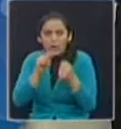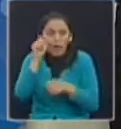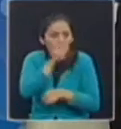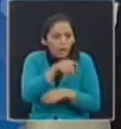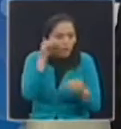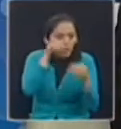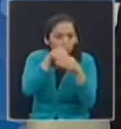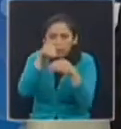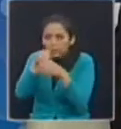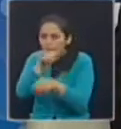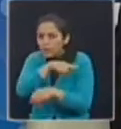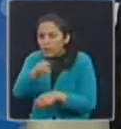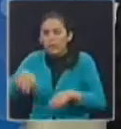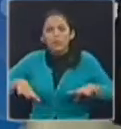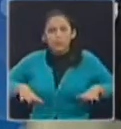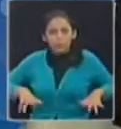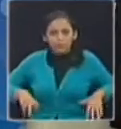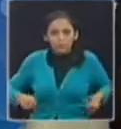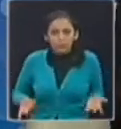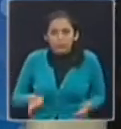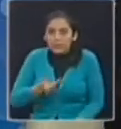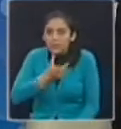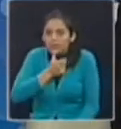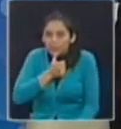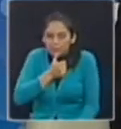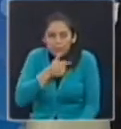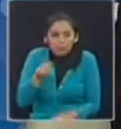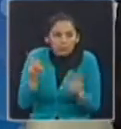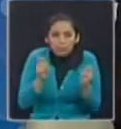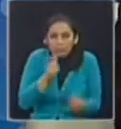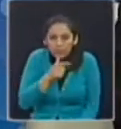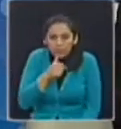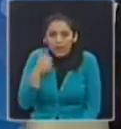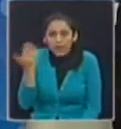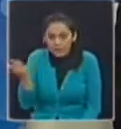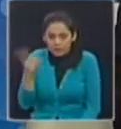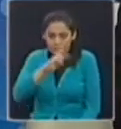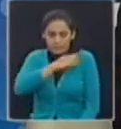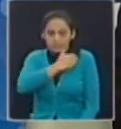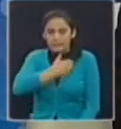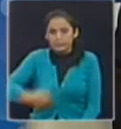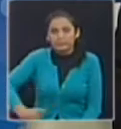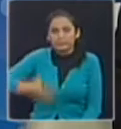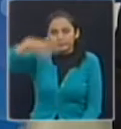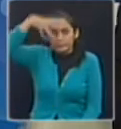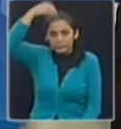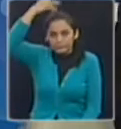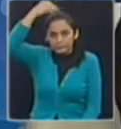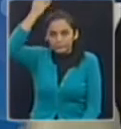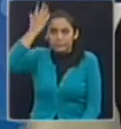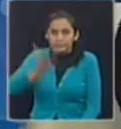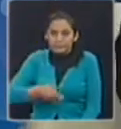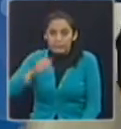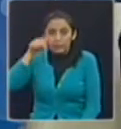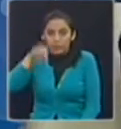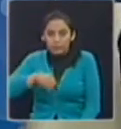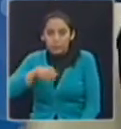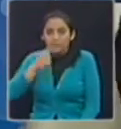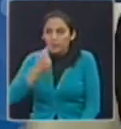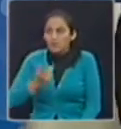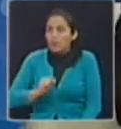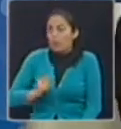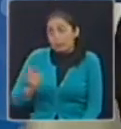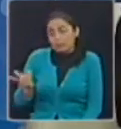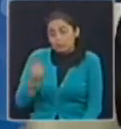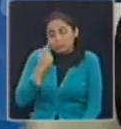responsabilidad del vicepresidente de la República. Esta es toda la prueba que se necesita porque el Consejo de Administración de la Legislatura no es el juzgador